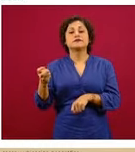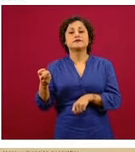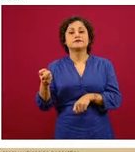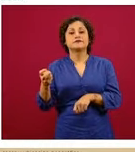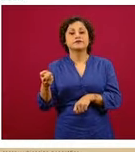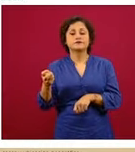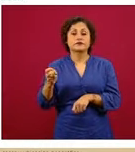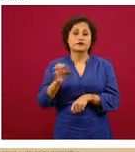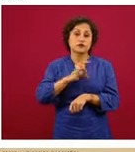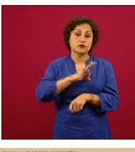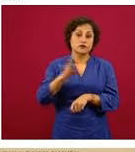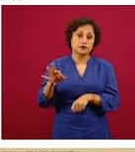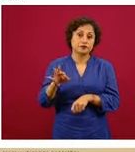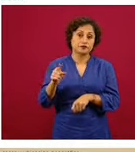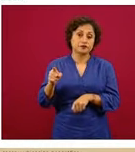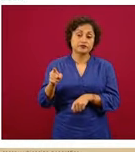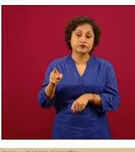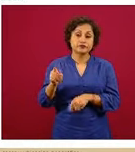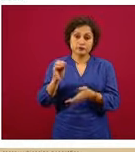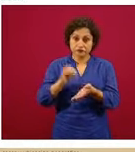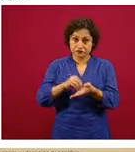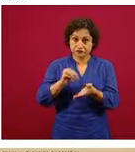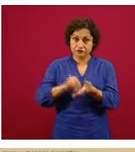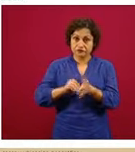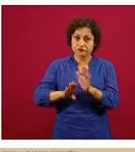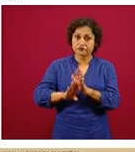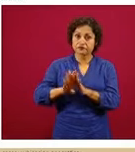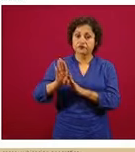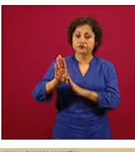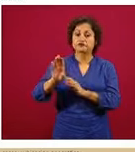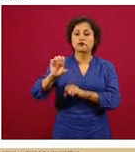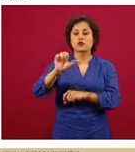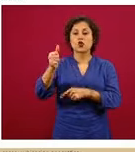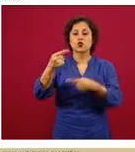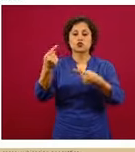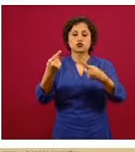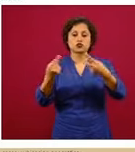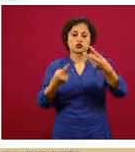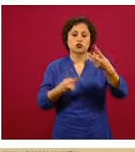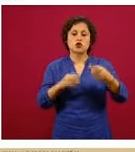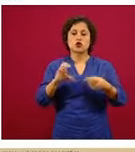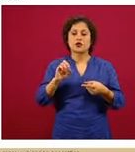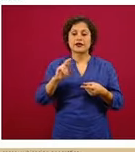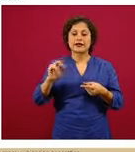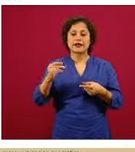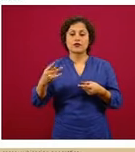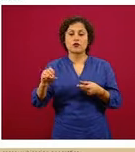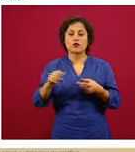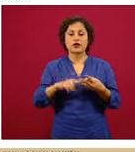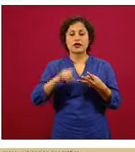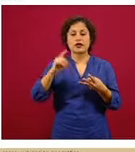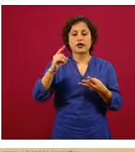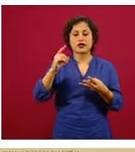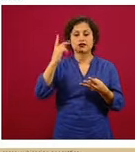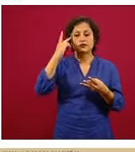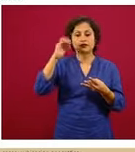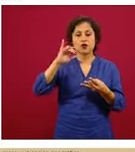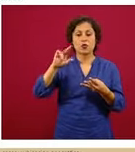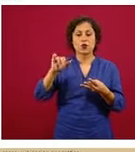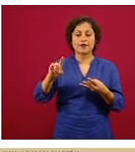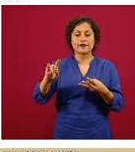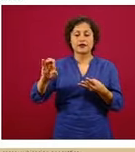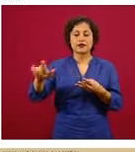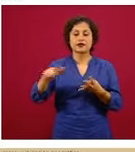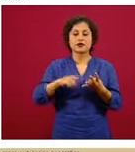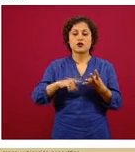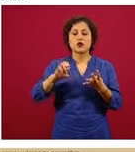mantiene una tendencia hacia arriba. Los demás municipios, Corregidora, San Juan del Río, El Marqués, Tequisquiapan